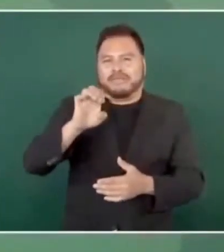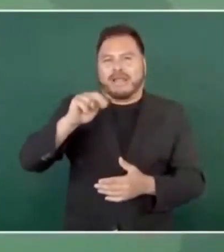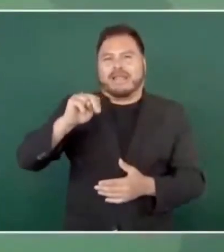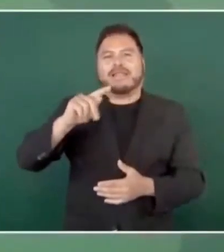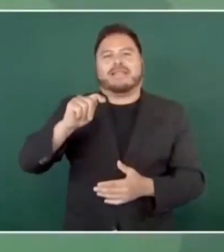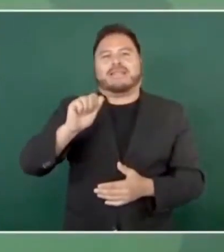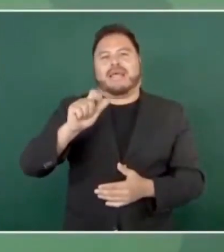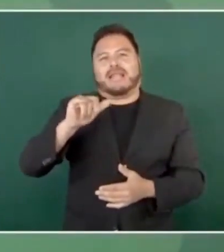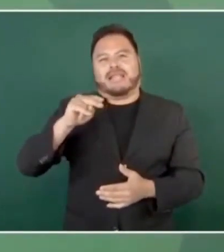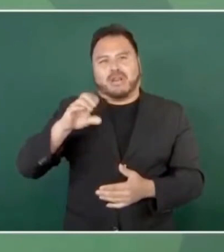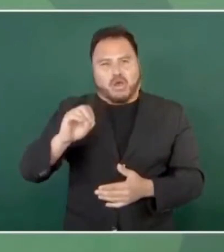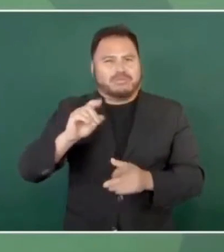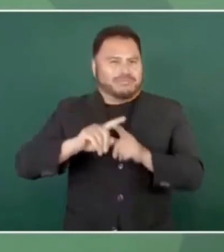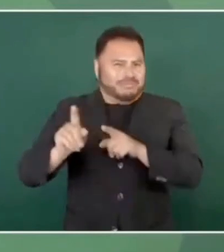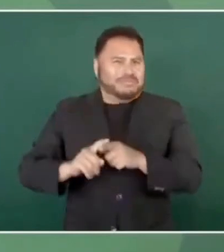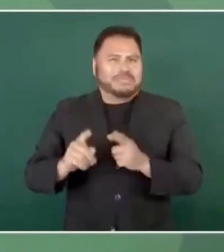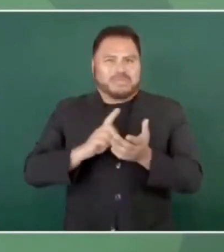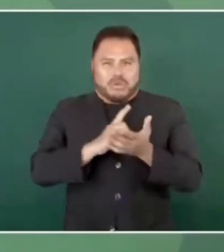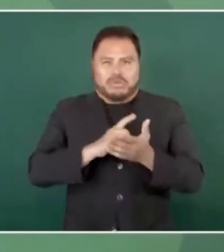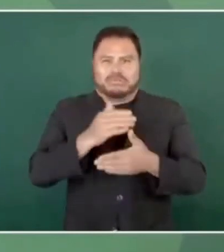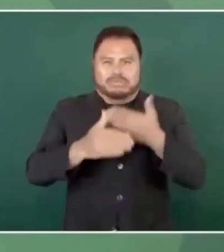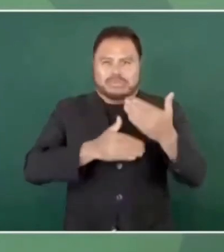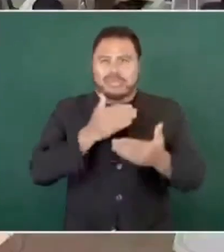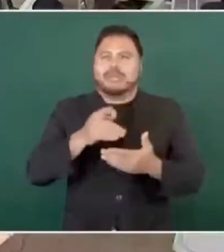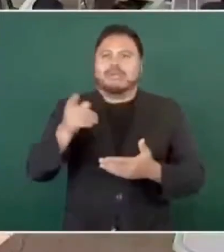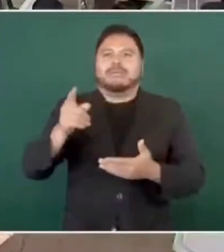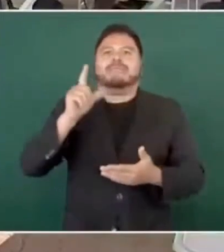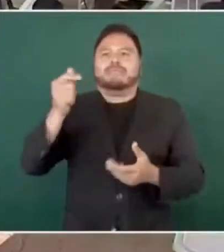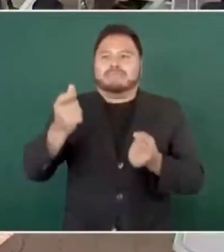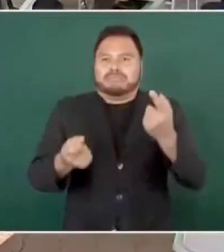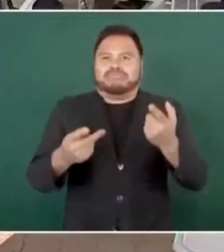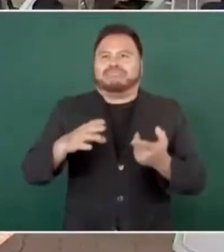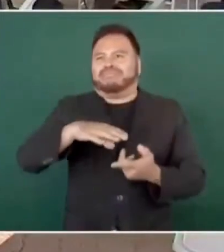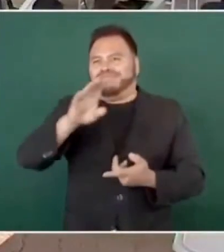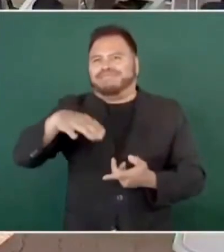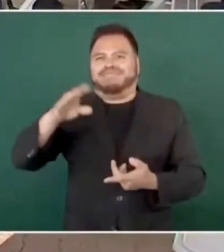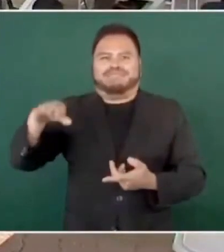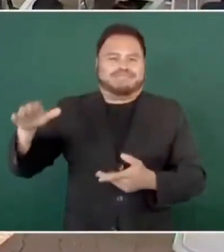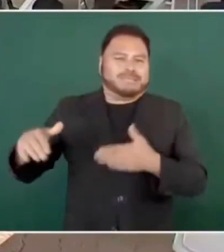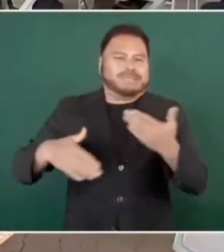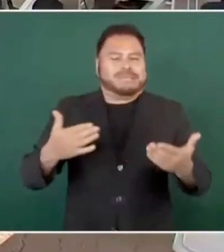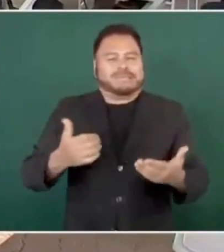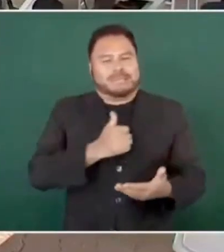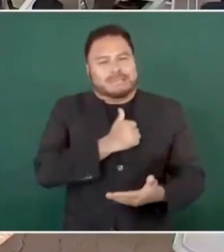que lleva a que pierdan la vida, muy lamentablemente,